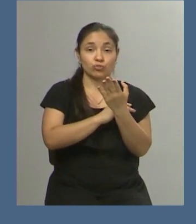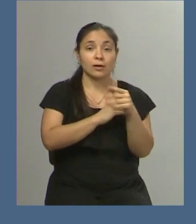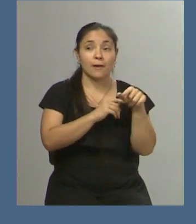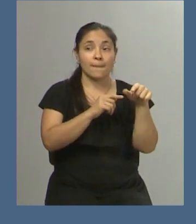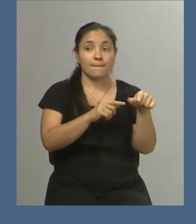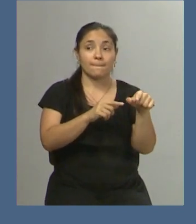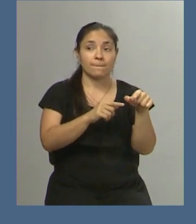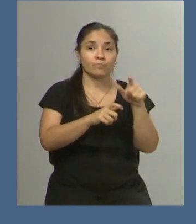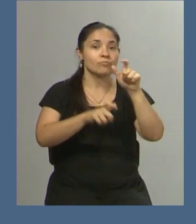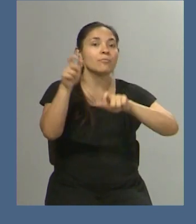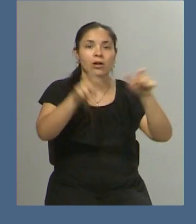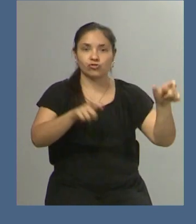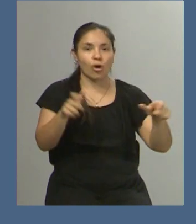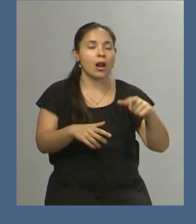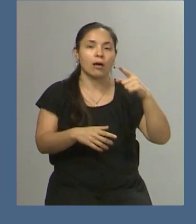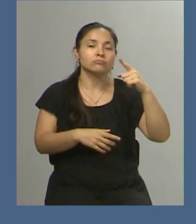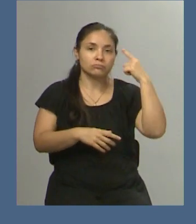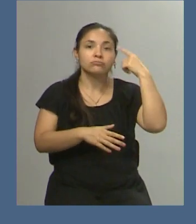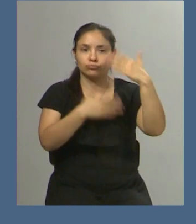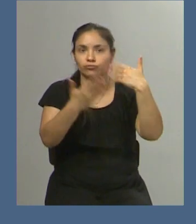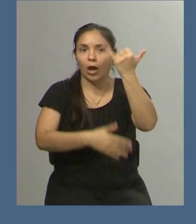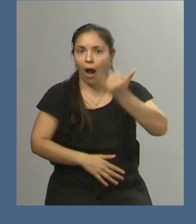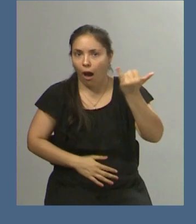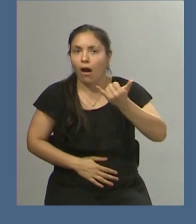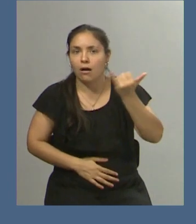es gente muy competente, pero que no tiene,